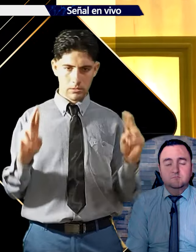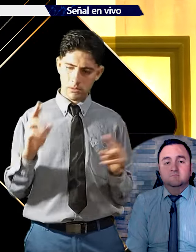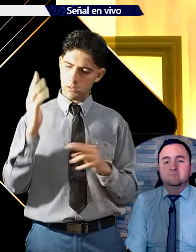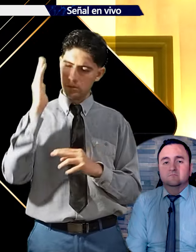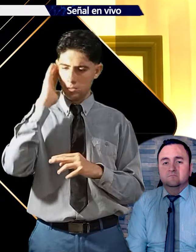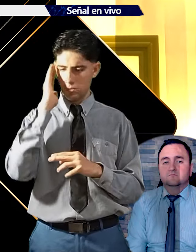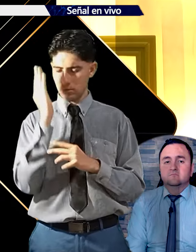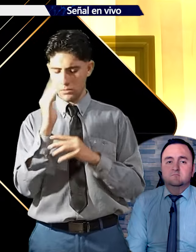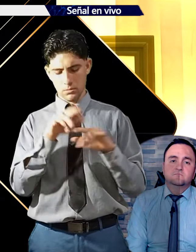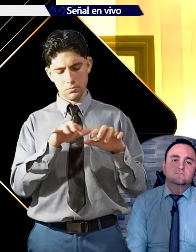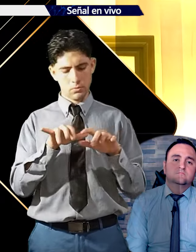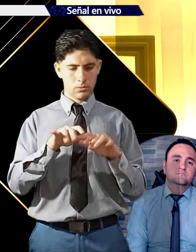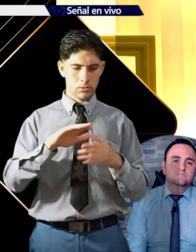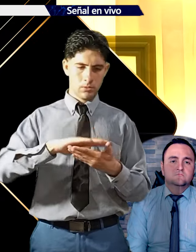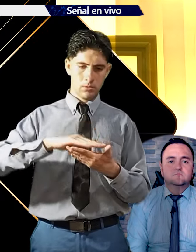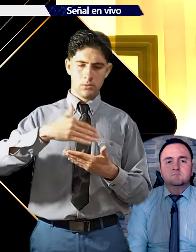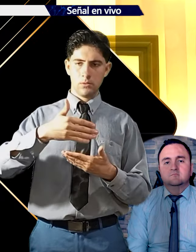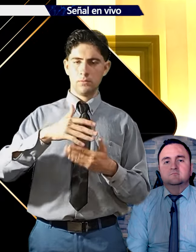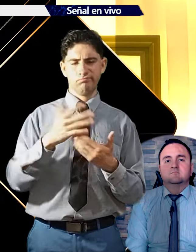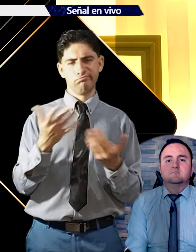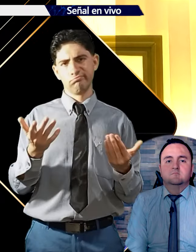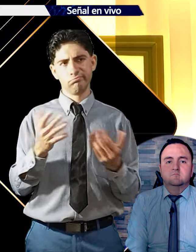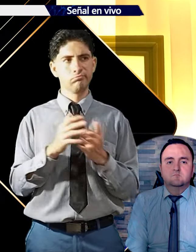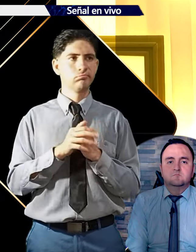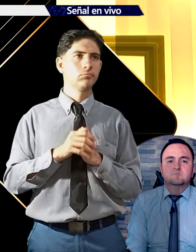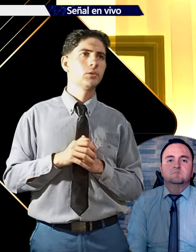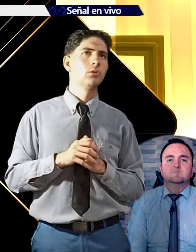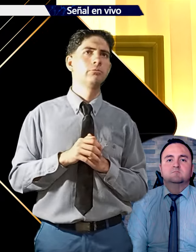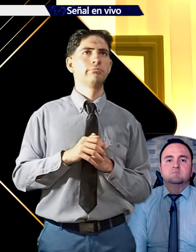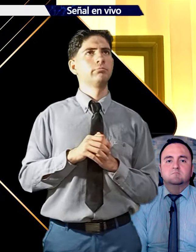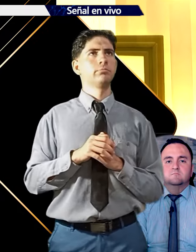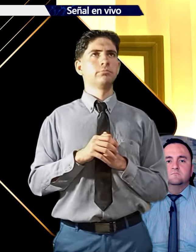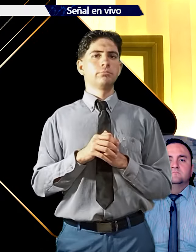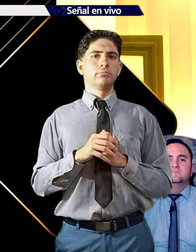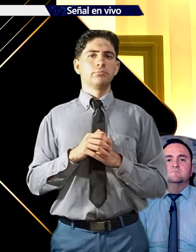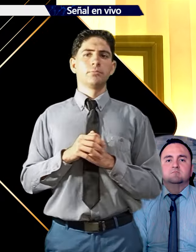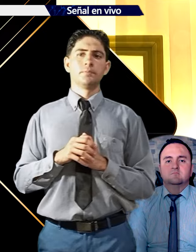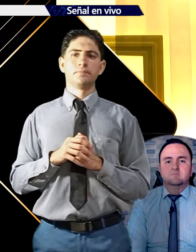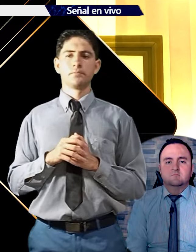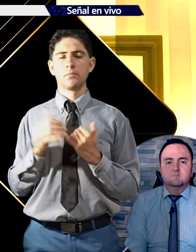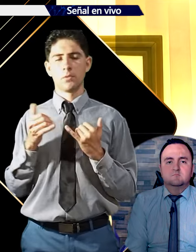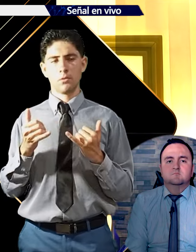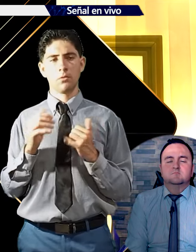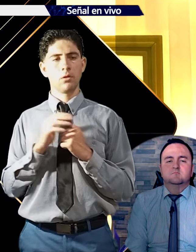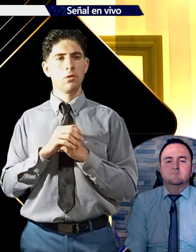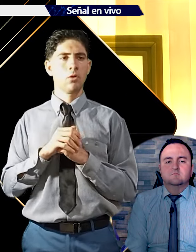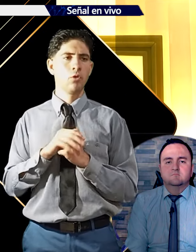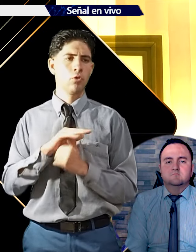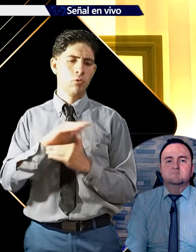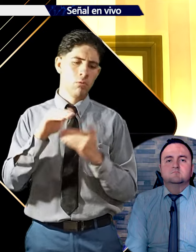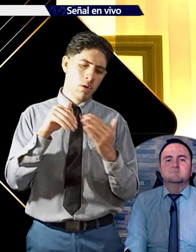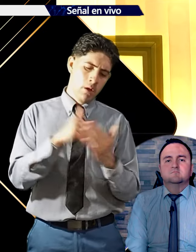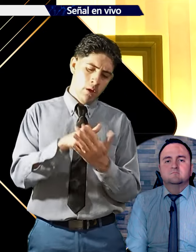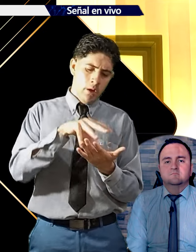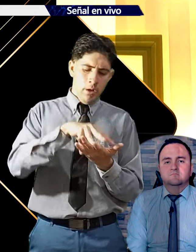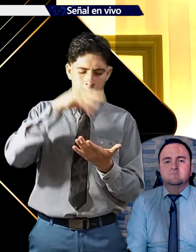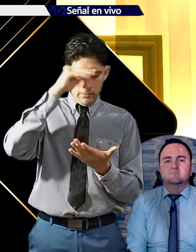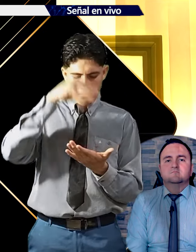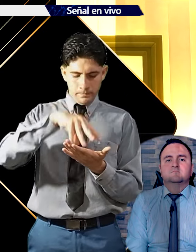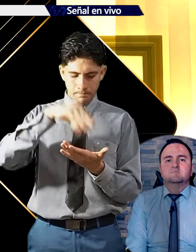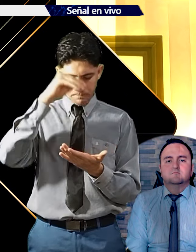tecnología, muchas cosas han cambiado, y tal vez de pronto ya mucha capacidad, gracias a Dios por los institutos